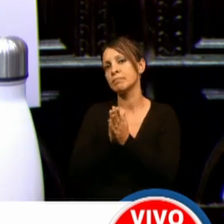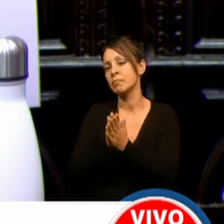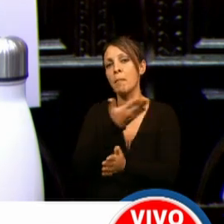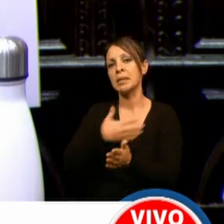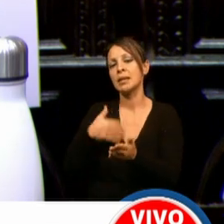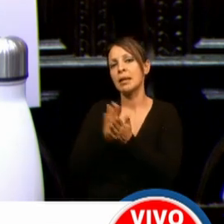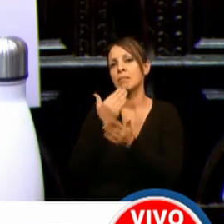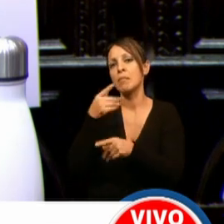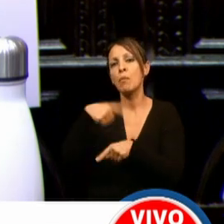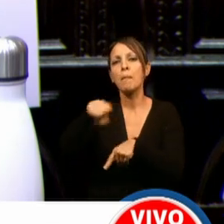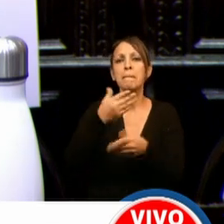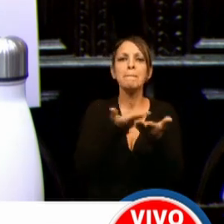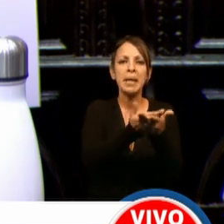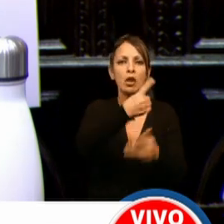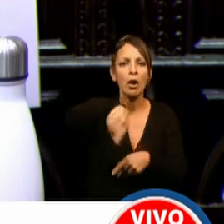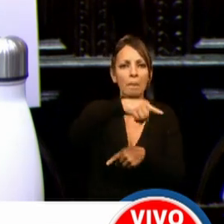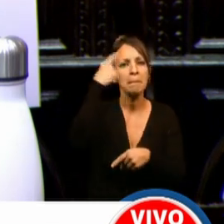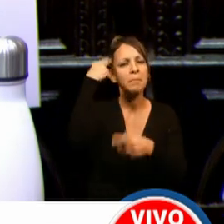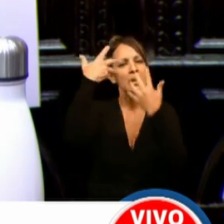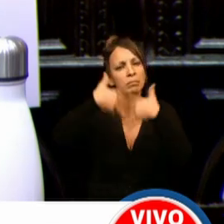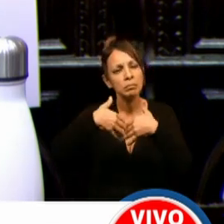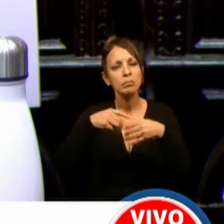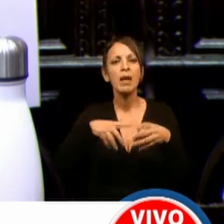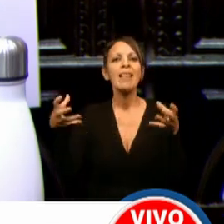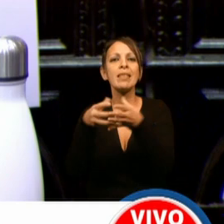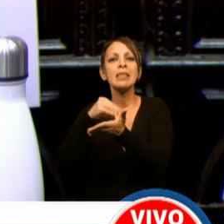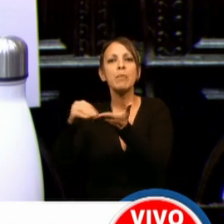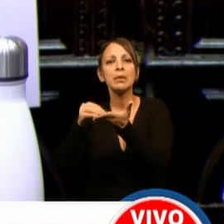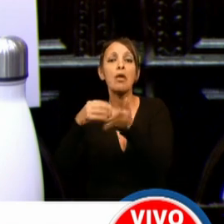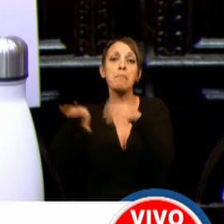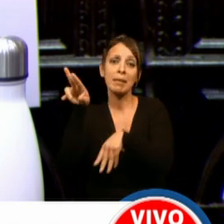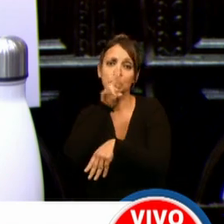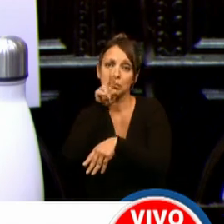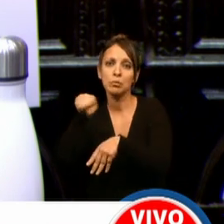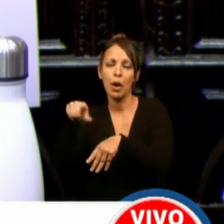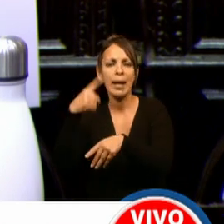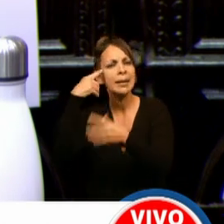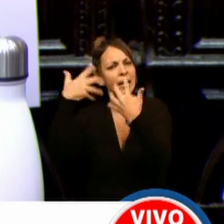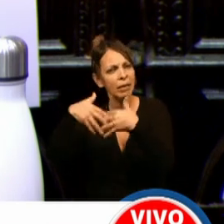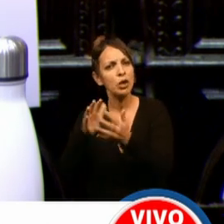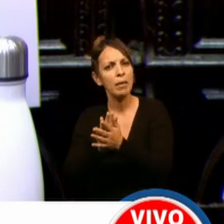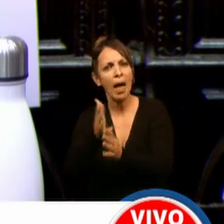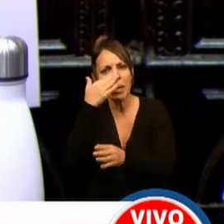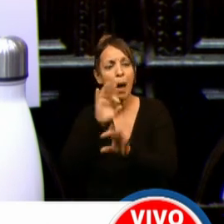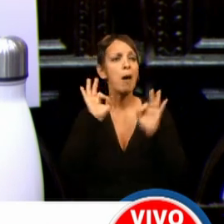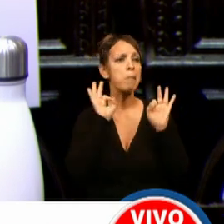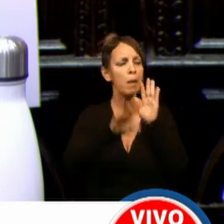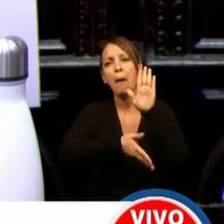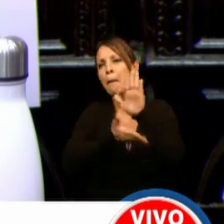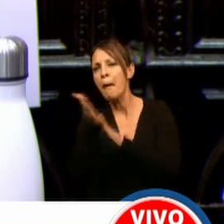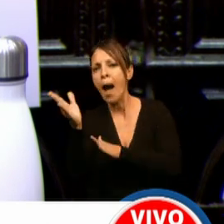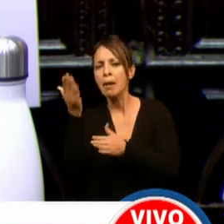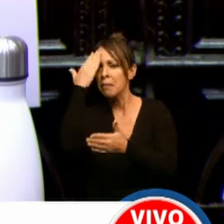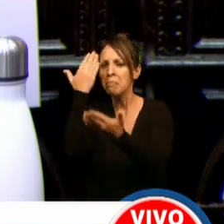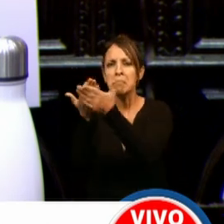quisiera también pedirles que recapaciten a los diputados de la oposición a las diputadas sobre todo de la oposición concretará luego van a ir a